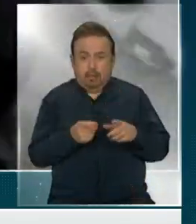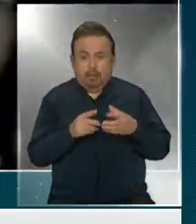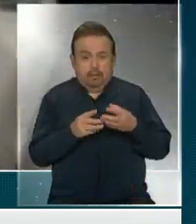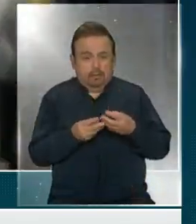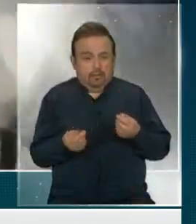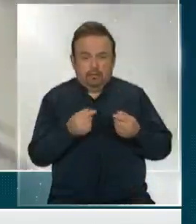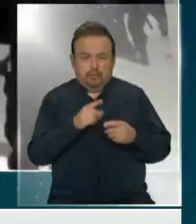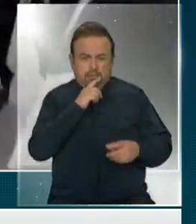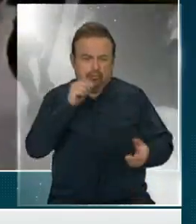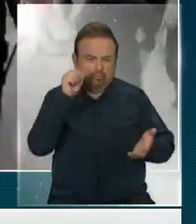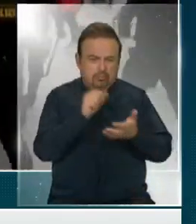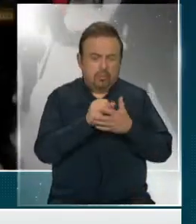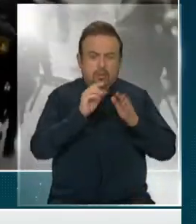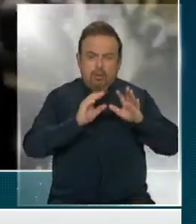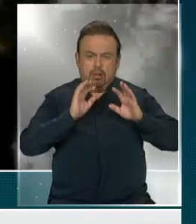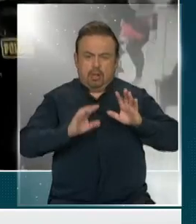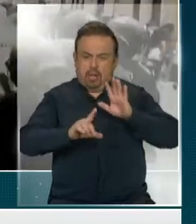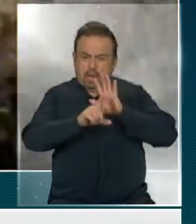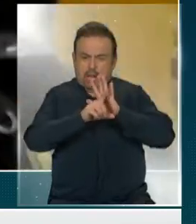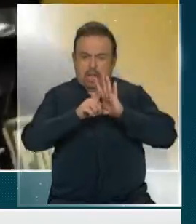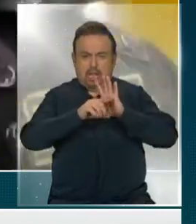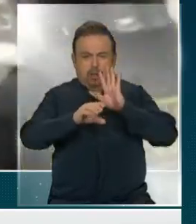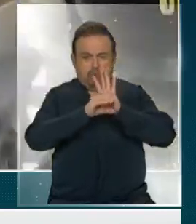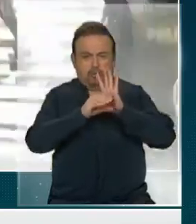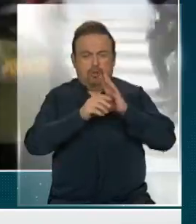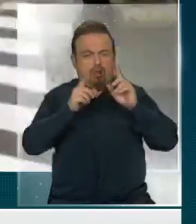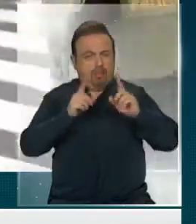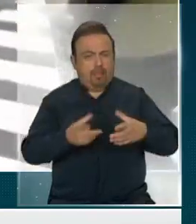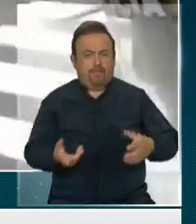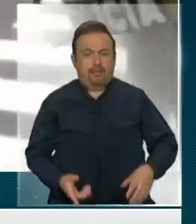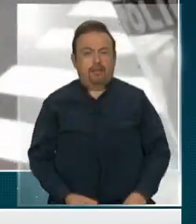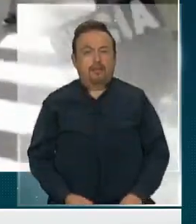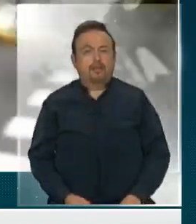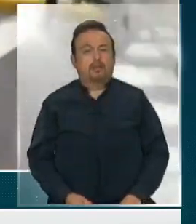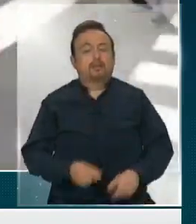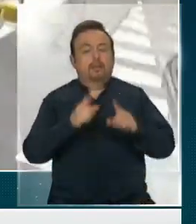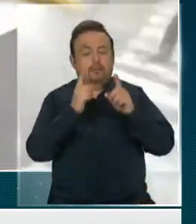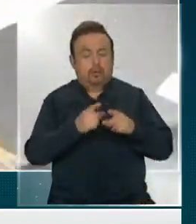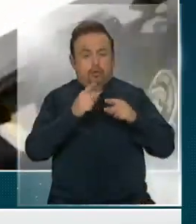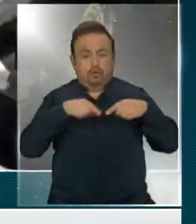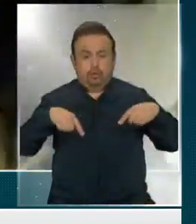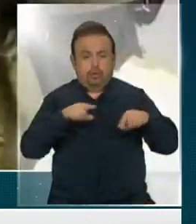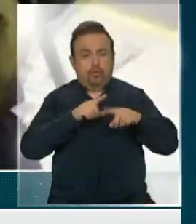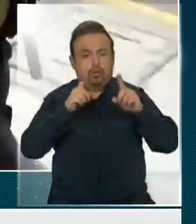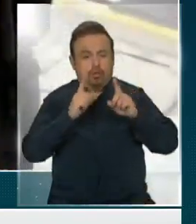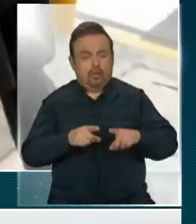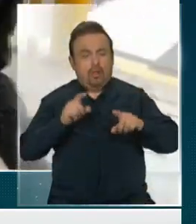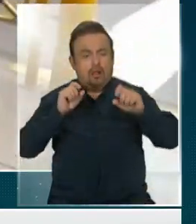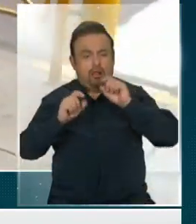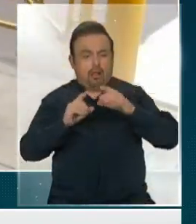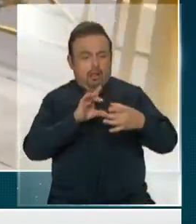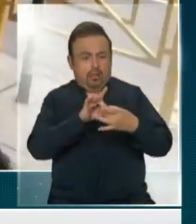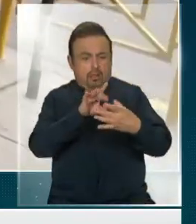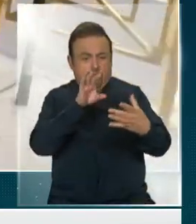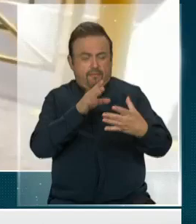realizarse fuera del marco legal y constitucional. Todos debemos defender la democracia.